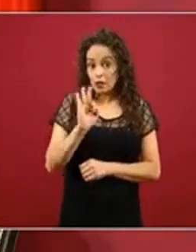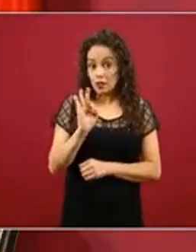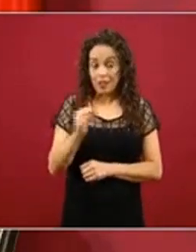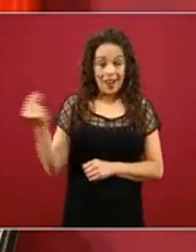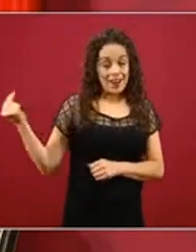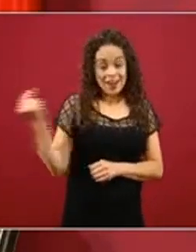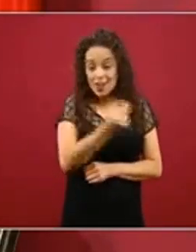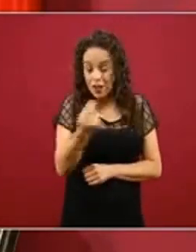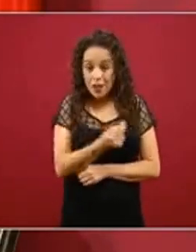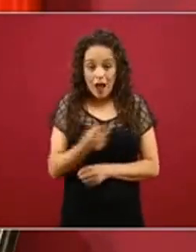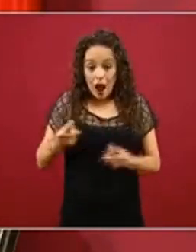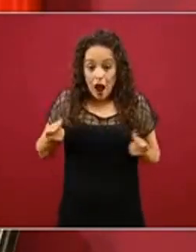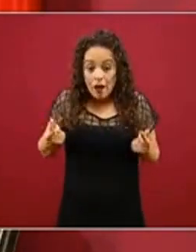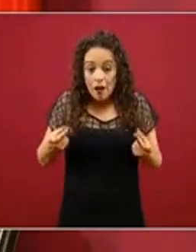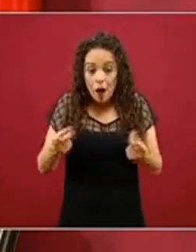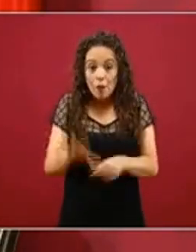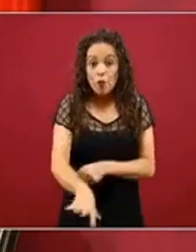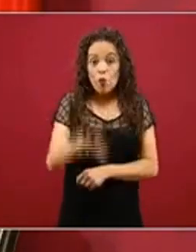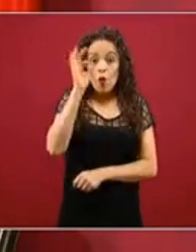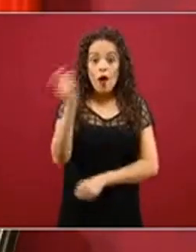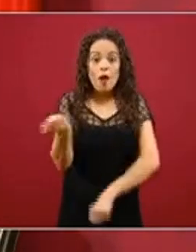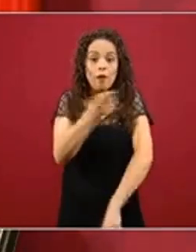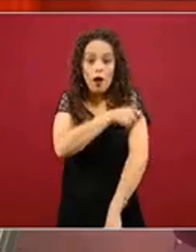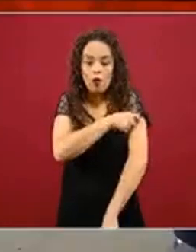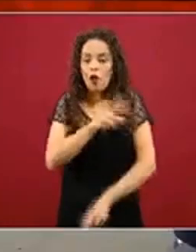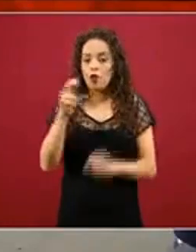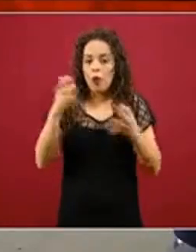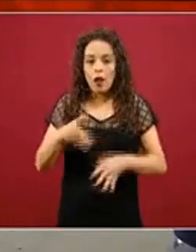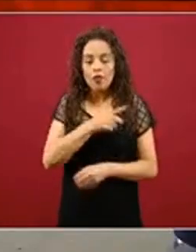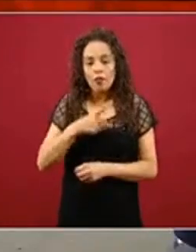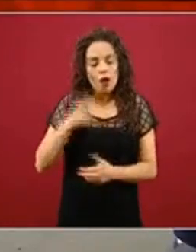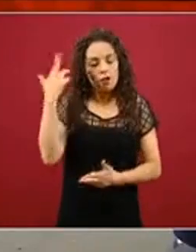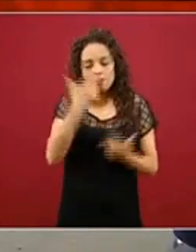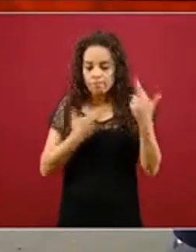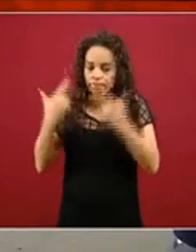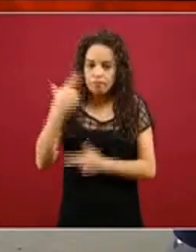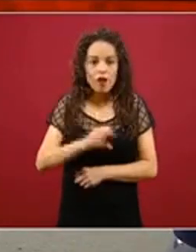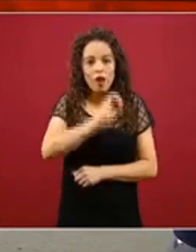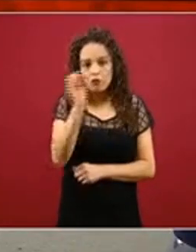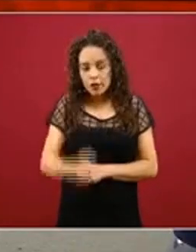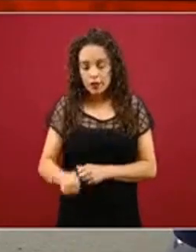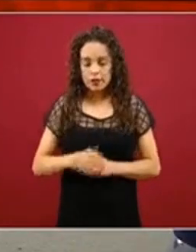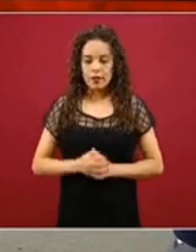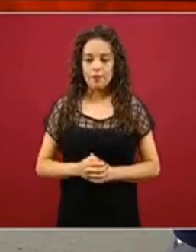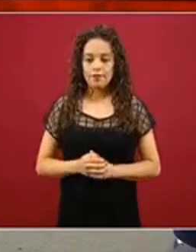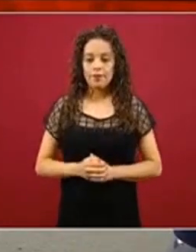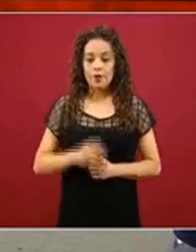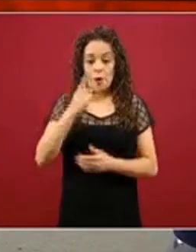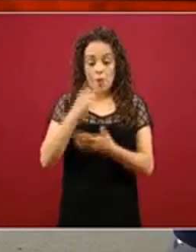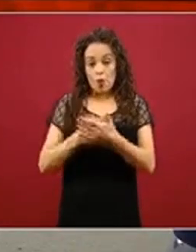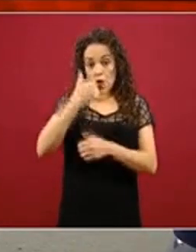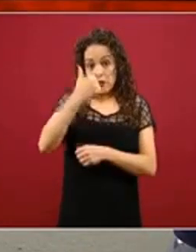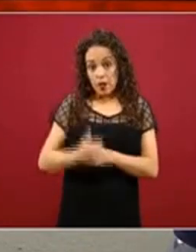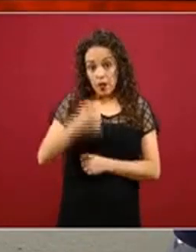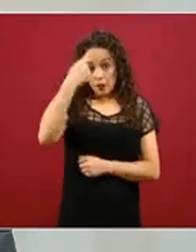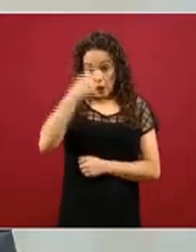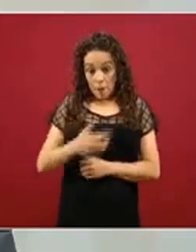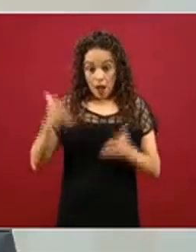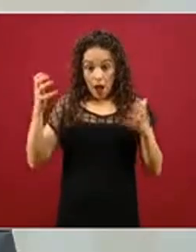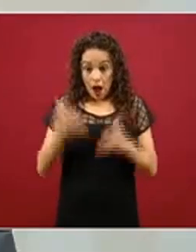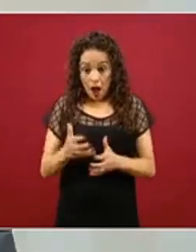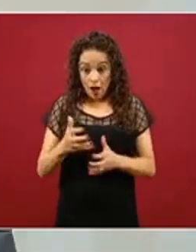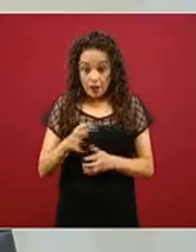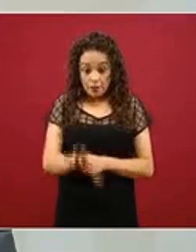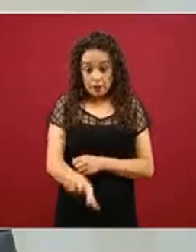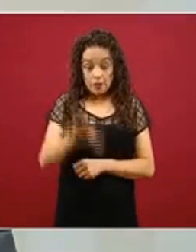vacuna. En México, hasta donde llega mi conocimiento, no existe un proyecto de creación de una vacuna.